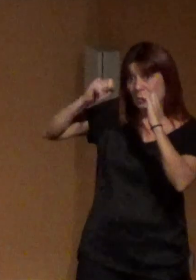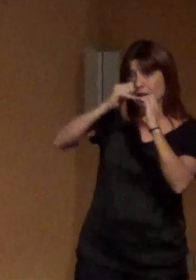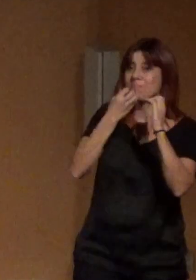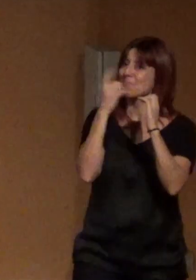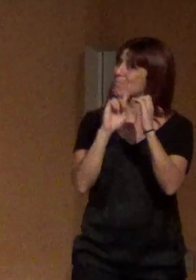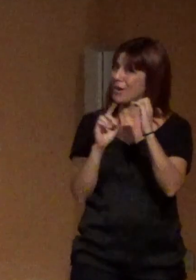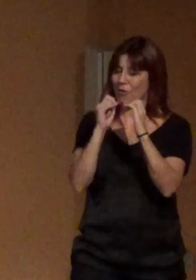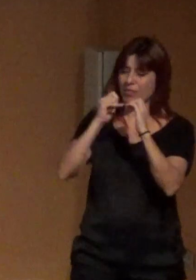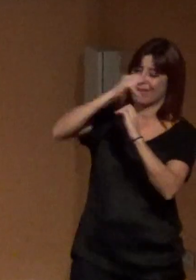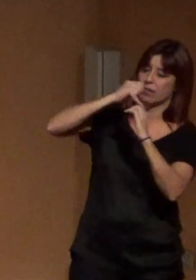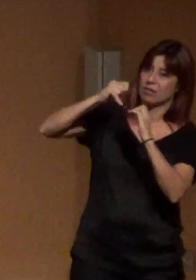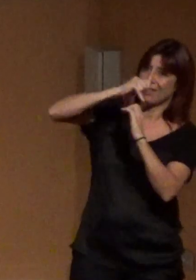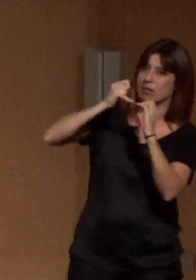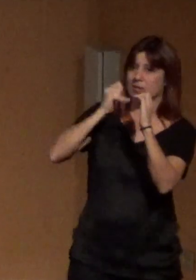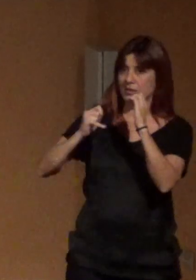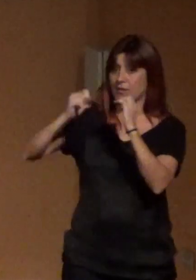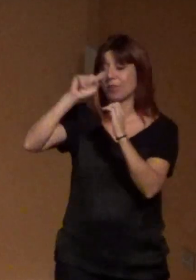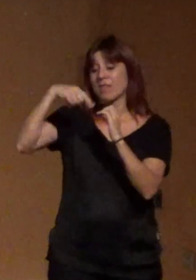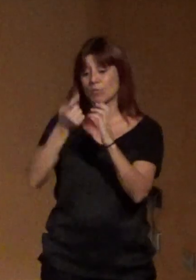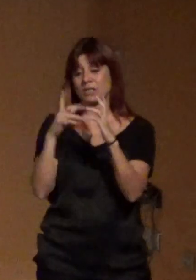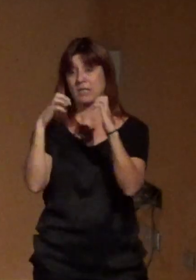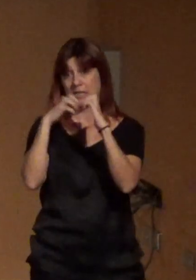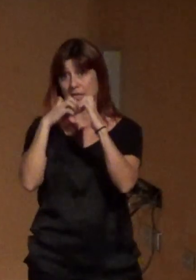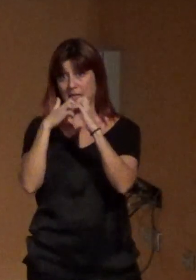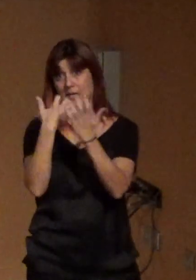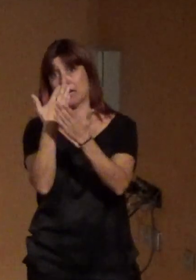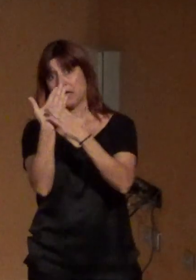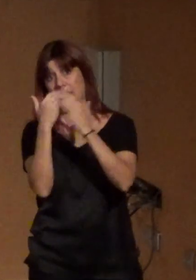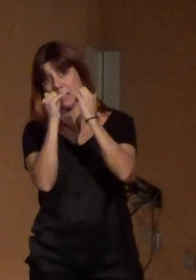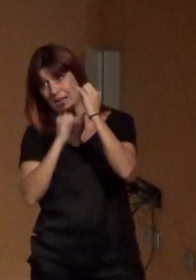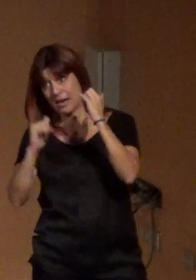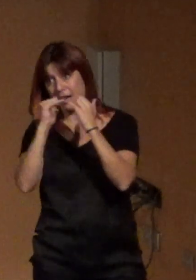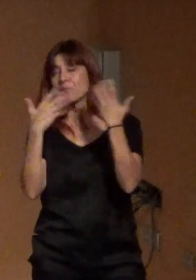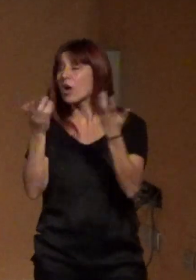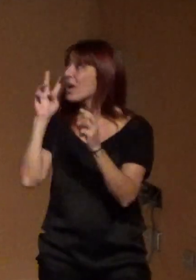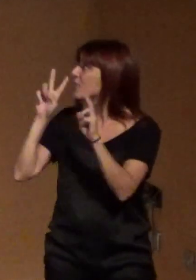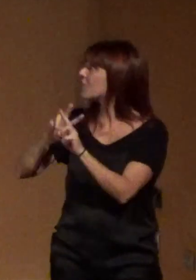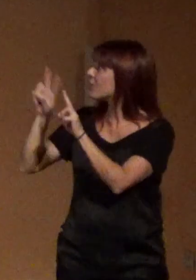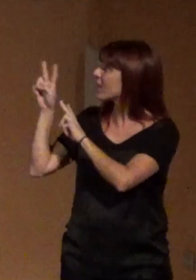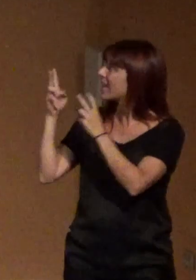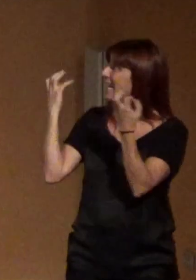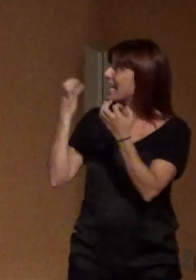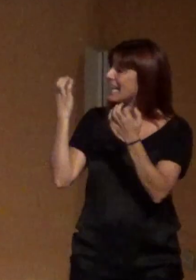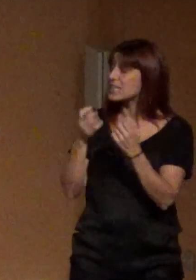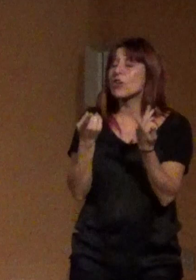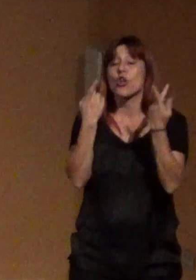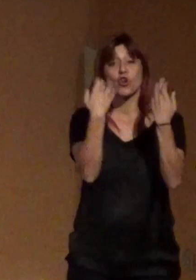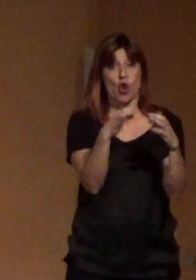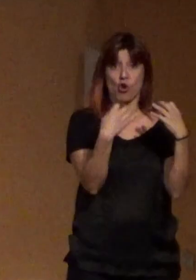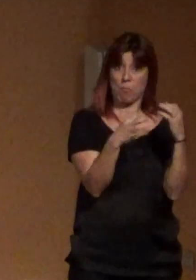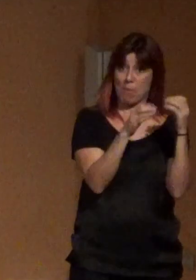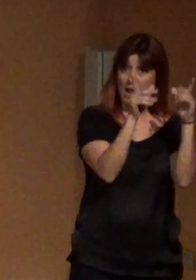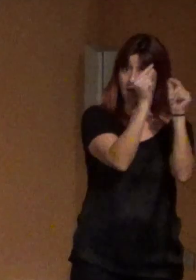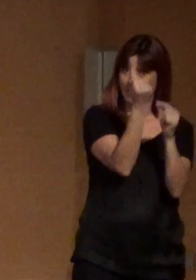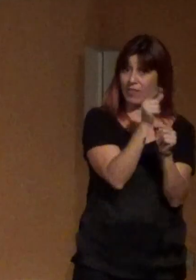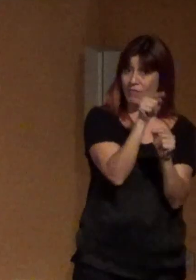parietal inferior izquierda, y luego giro del temporal posterior del lado superior. Aquí se ve esta representación como, finalmente, en el normal aparece